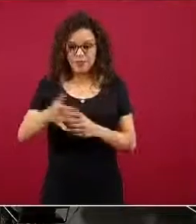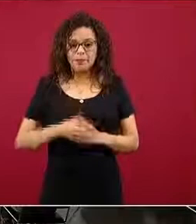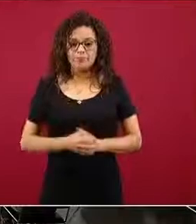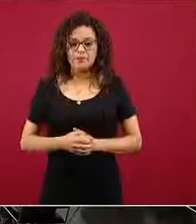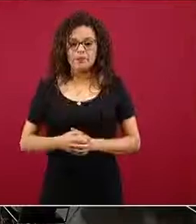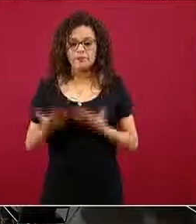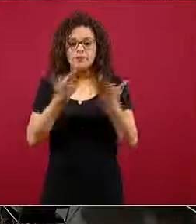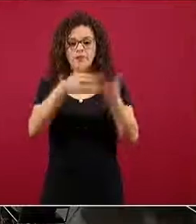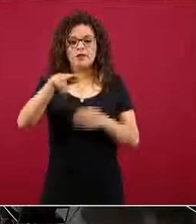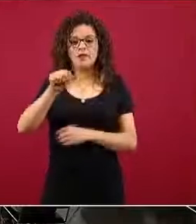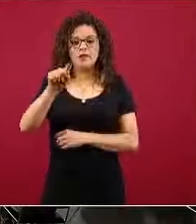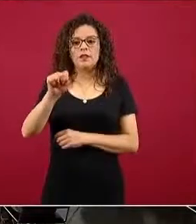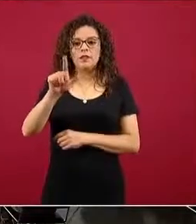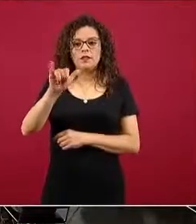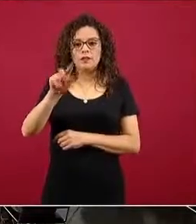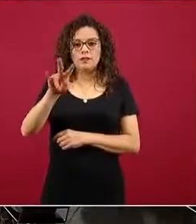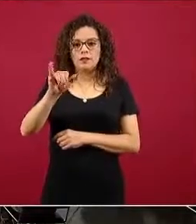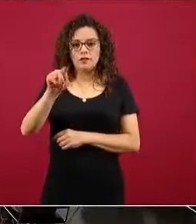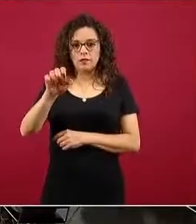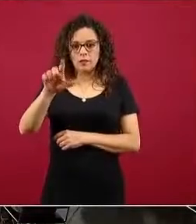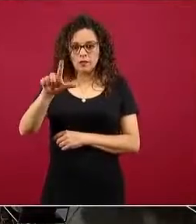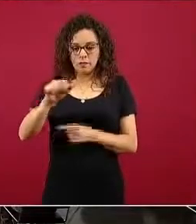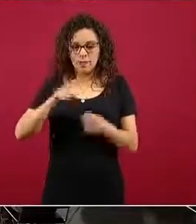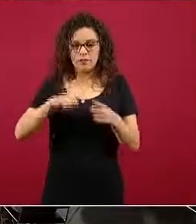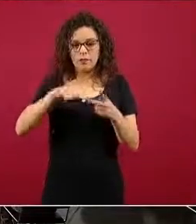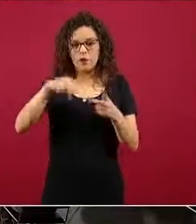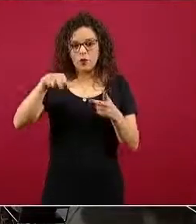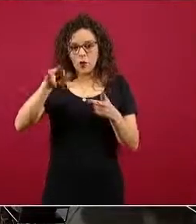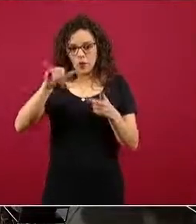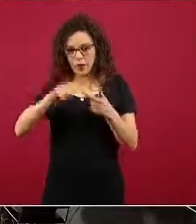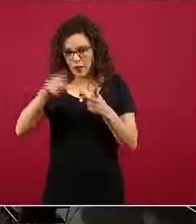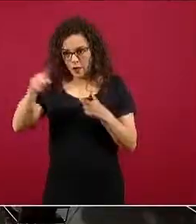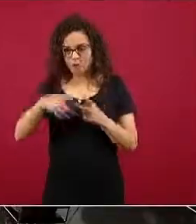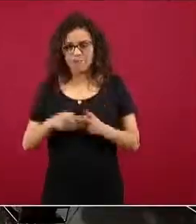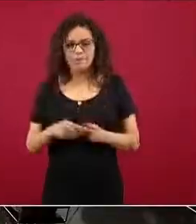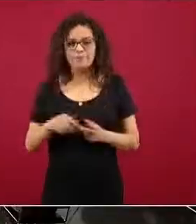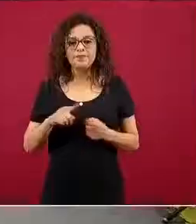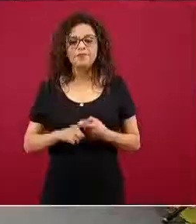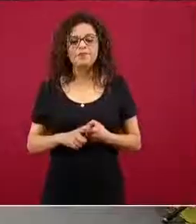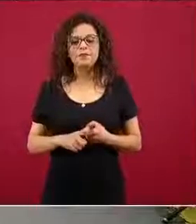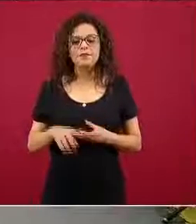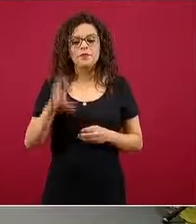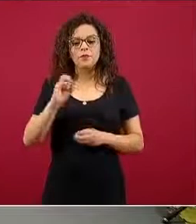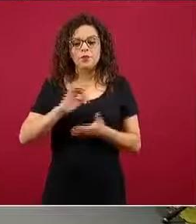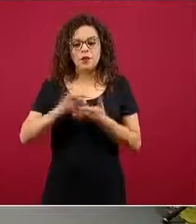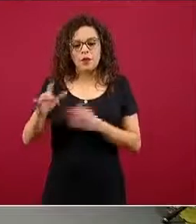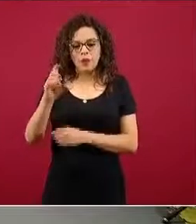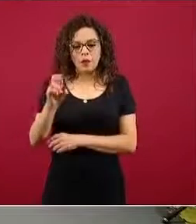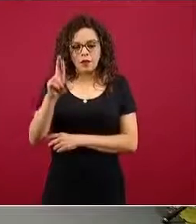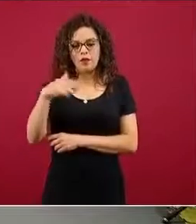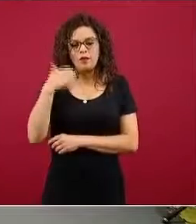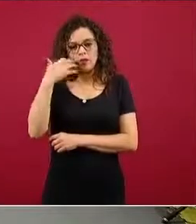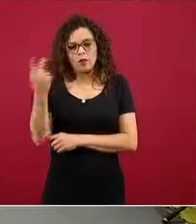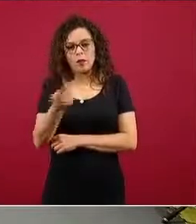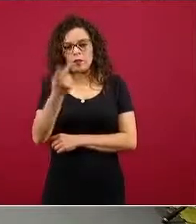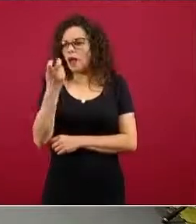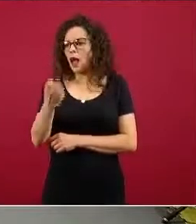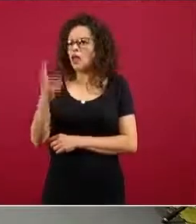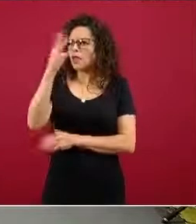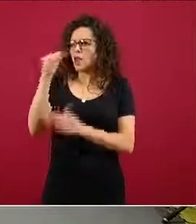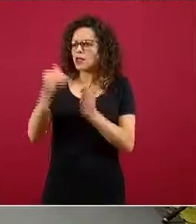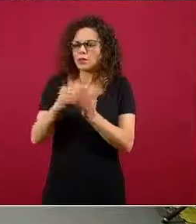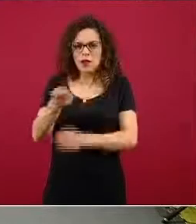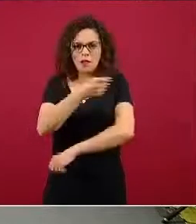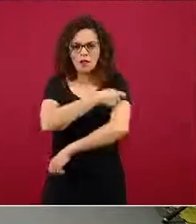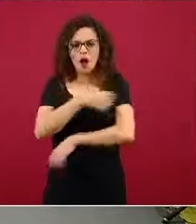Natalia Vitela, Nuria Fernández y usted, Juan Carlos. Gracias, buenas noches, doctor. Yo le quiero preguntar, de estas 3,000 vacunas, ¿cómo